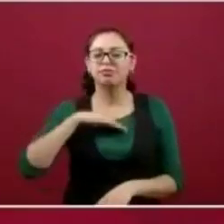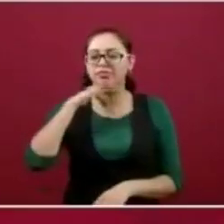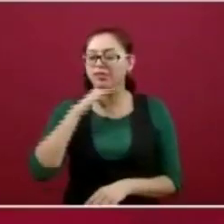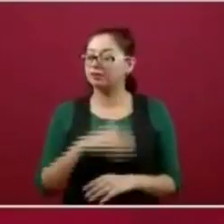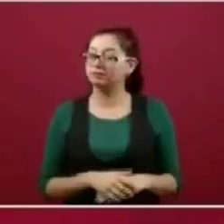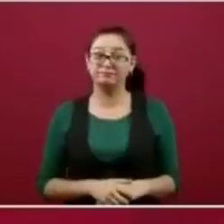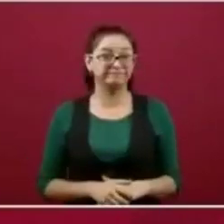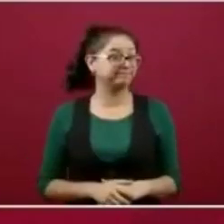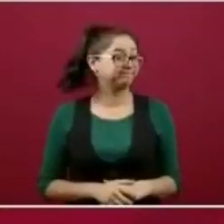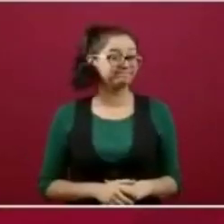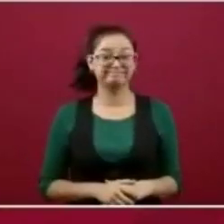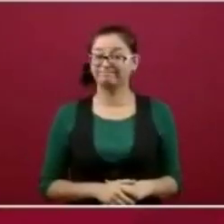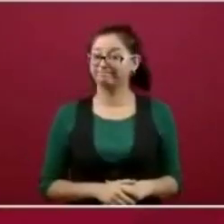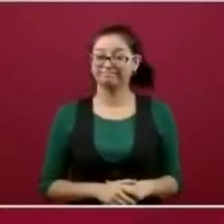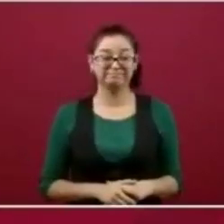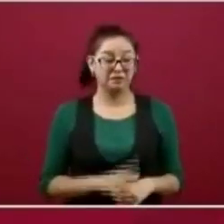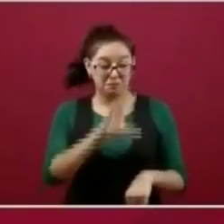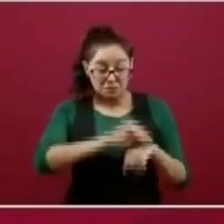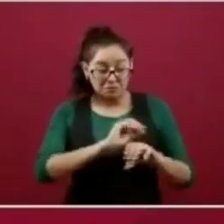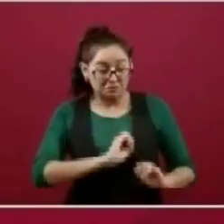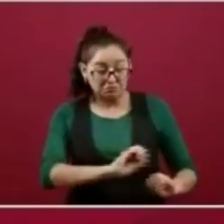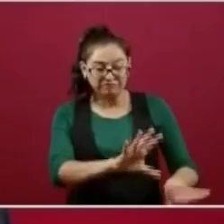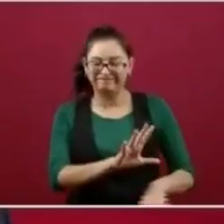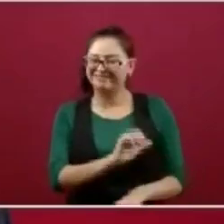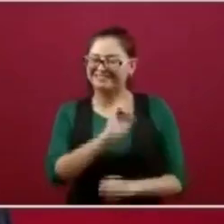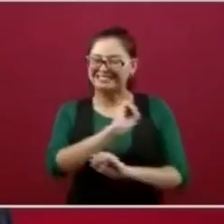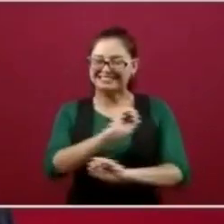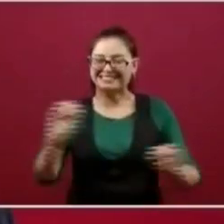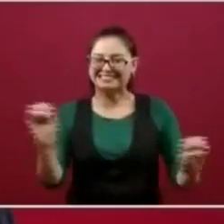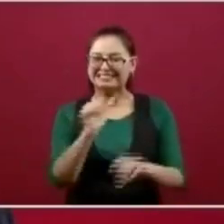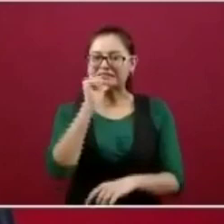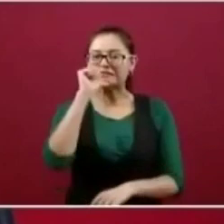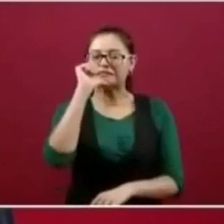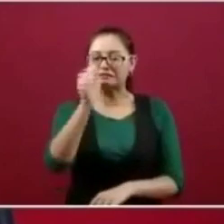cero tolerancia a la corrupción.